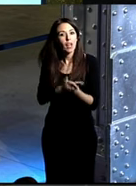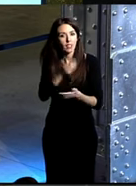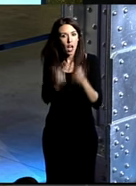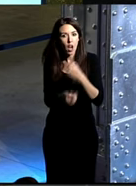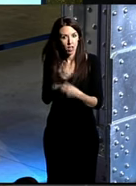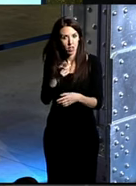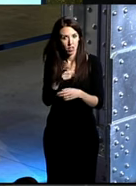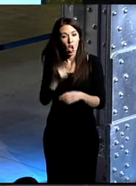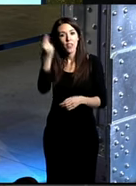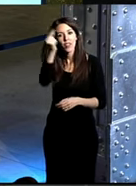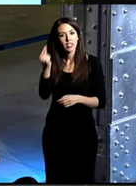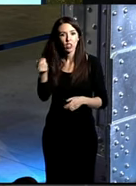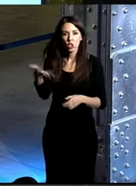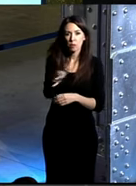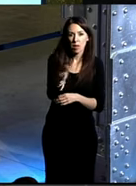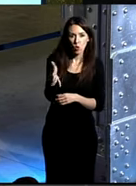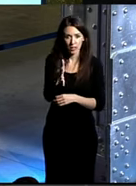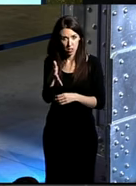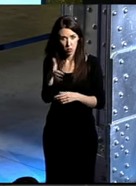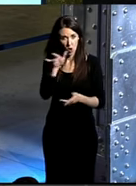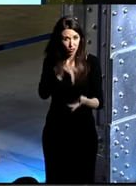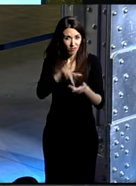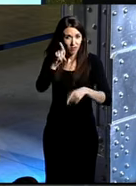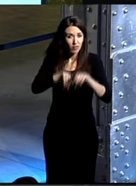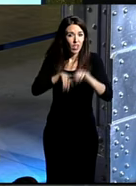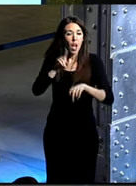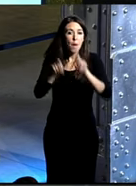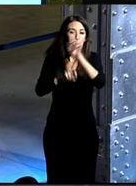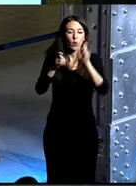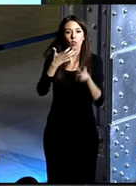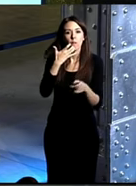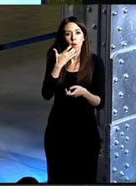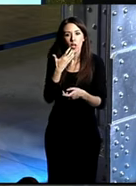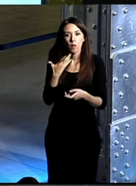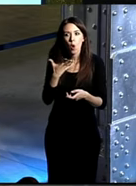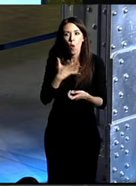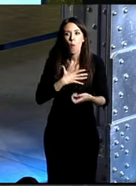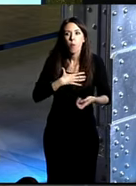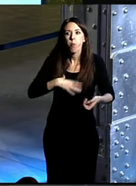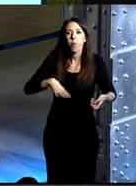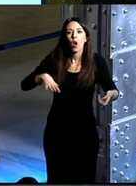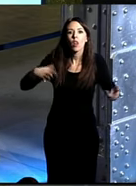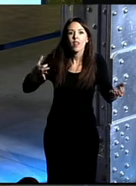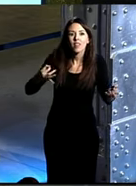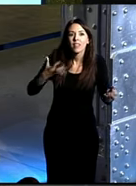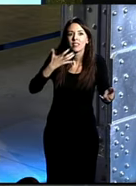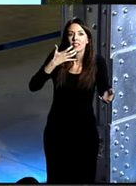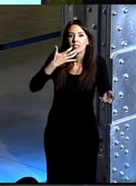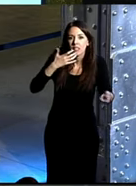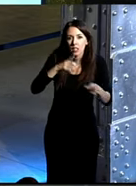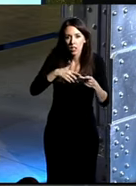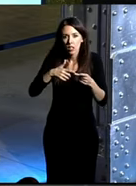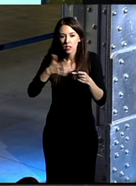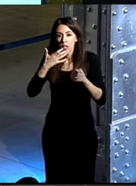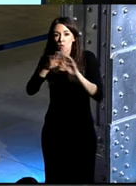llama el diseño especulativo. El diseño especulativo tiene que ver con preguntas del tipo, ¿qué podría pasar si? cómo sería el mundo de si